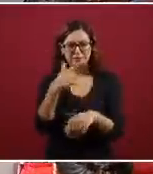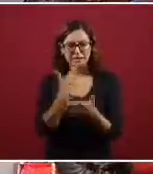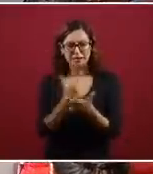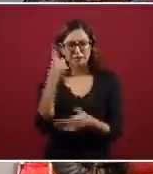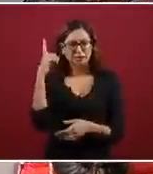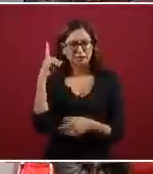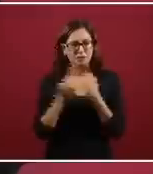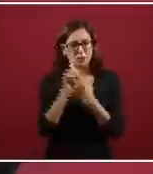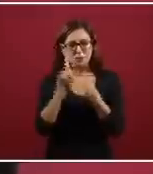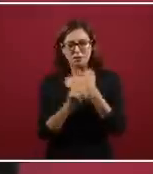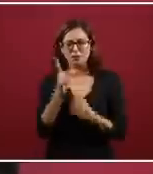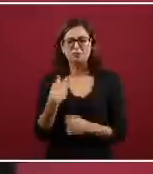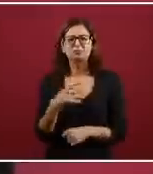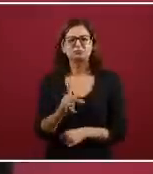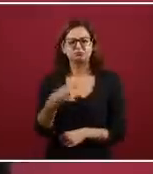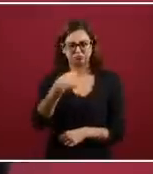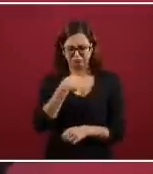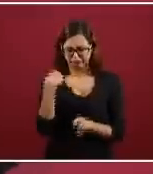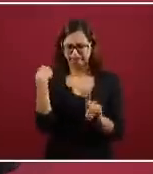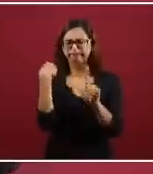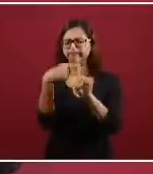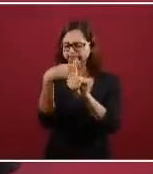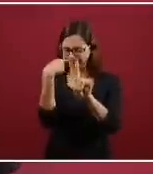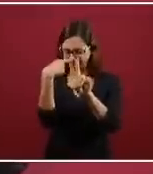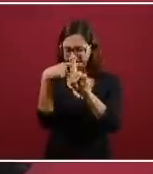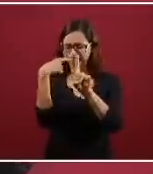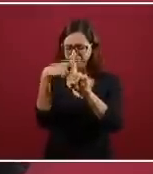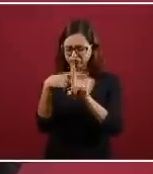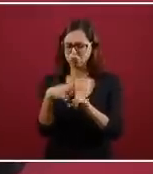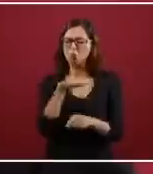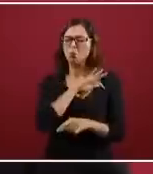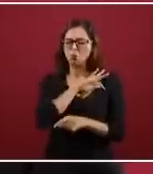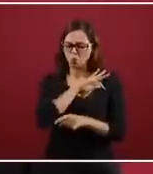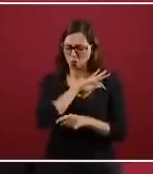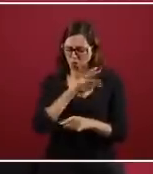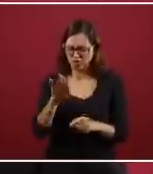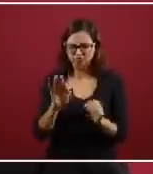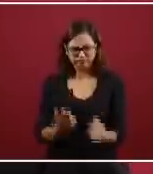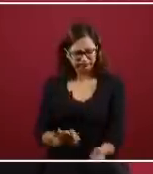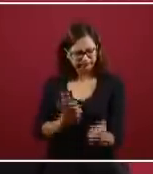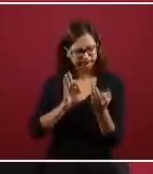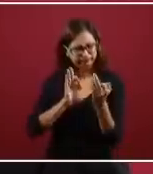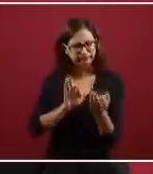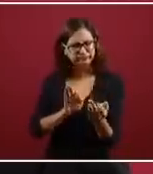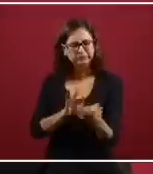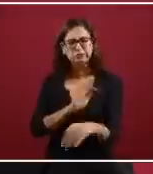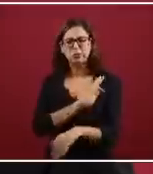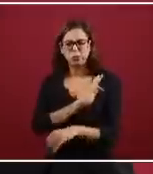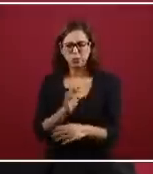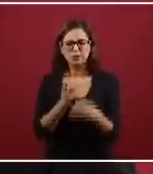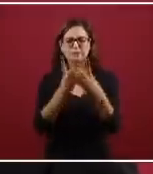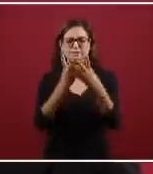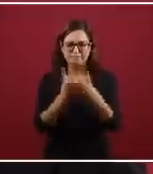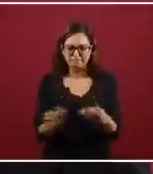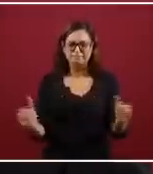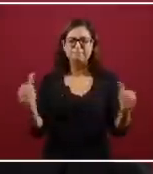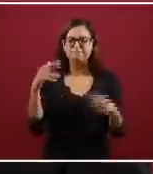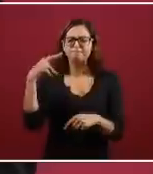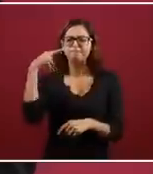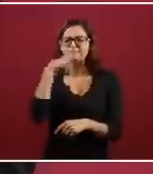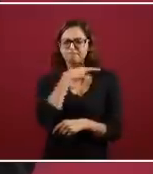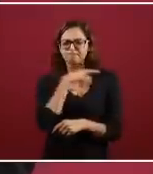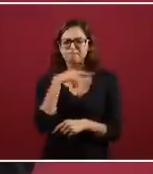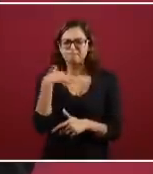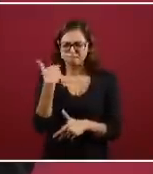optimista, sé que lo vamos a enfrentar bien y que pronto van